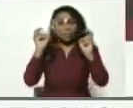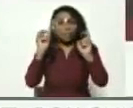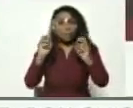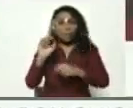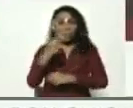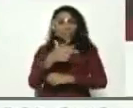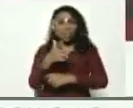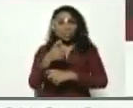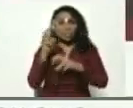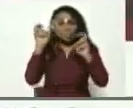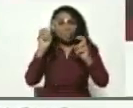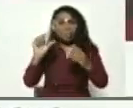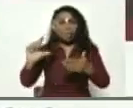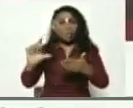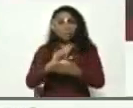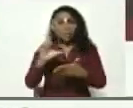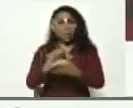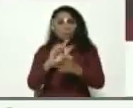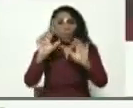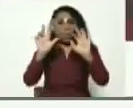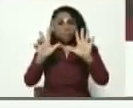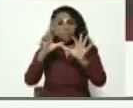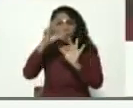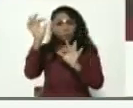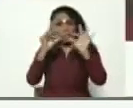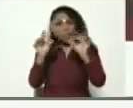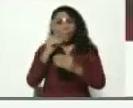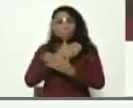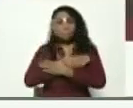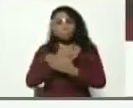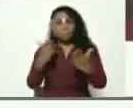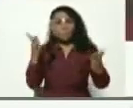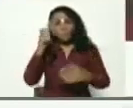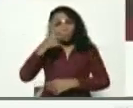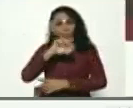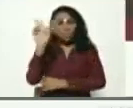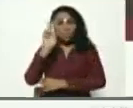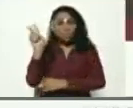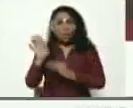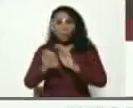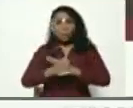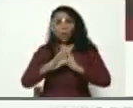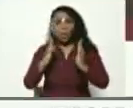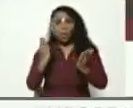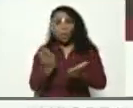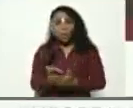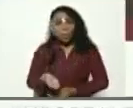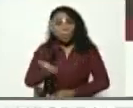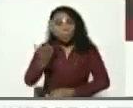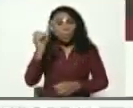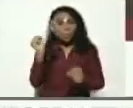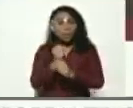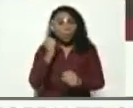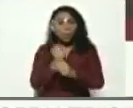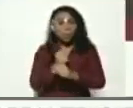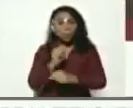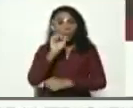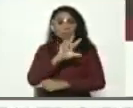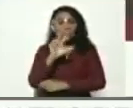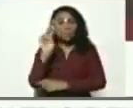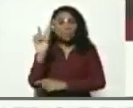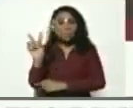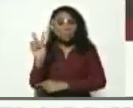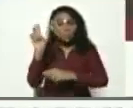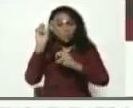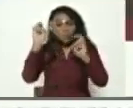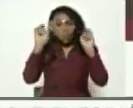revista Libertador 8 Estrellas. También se ha puesto a disposición del pueblo venezolano y del mundo importantes obras como los 32 tomos de las